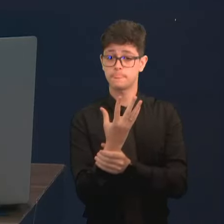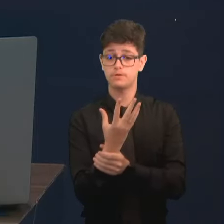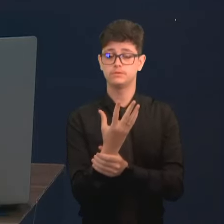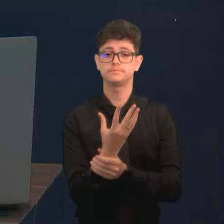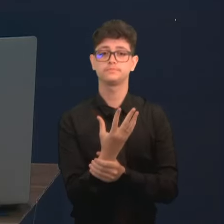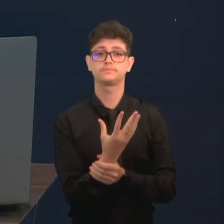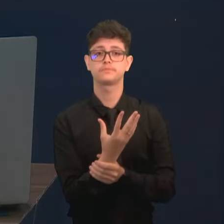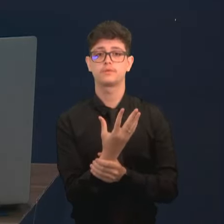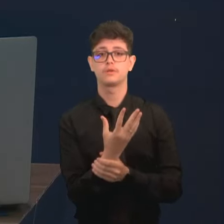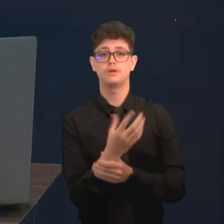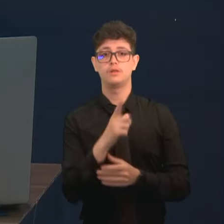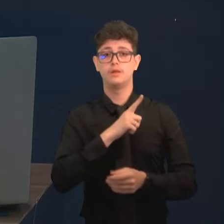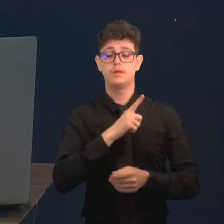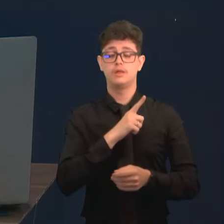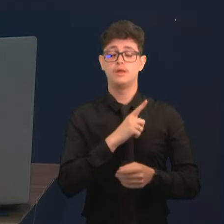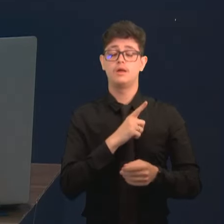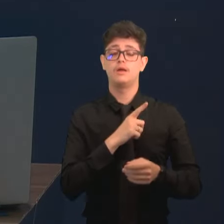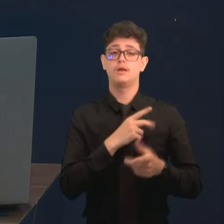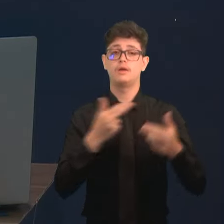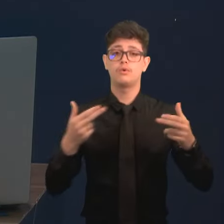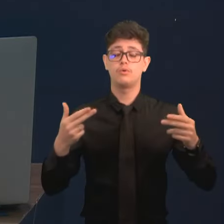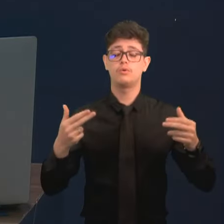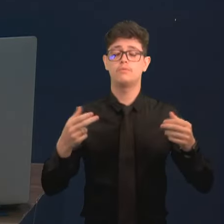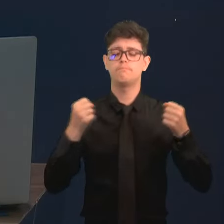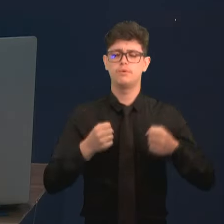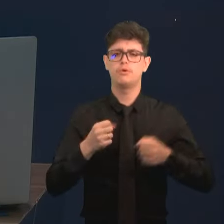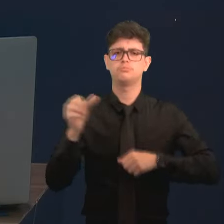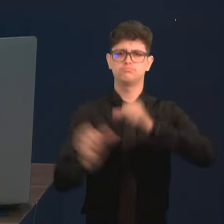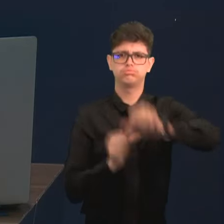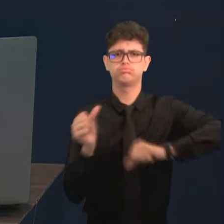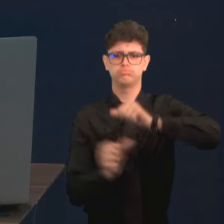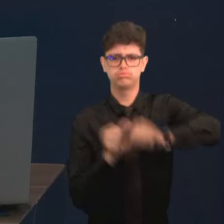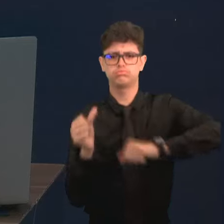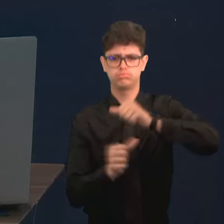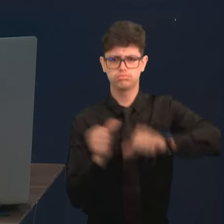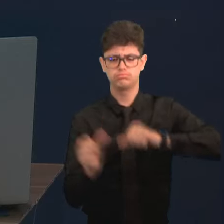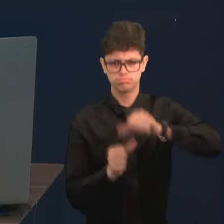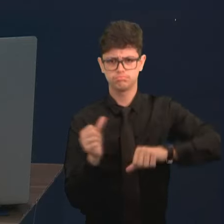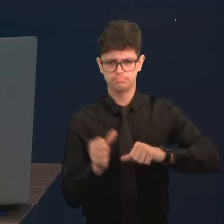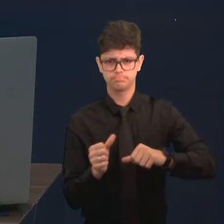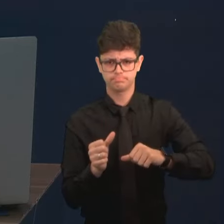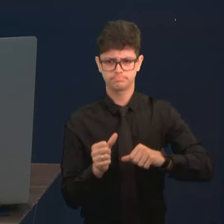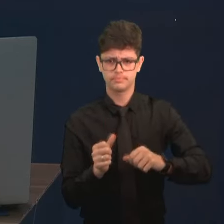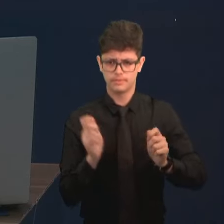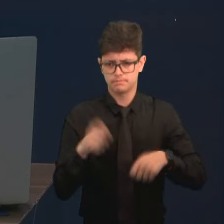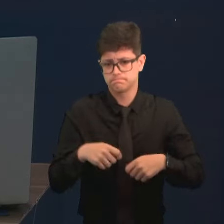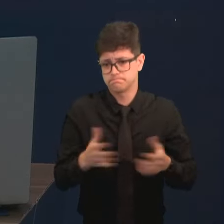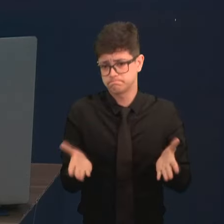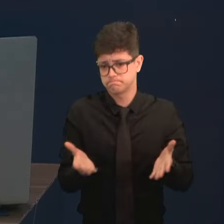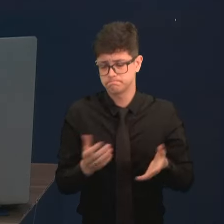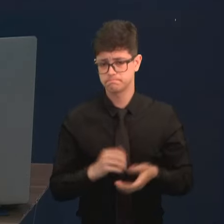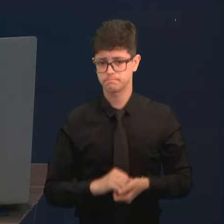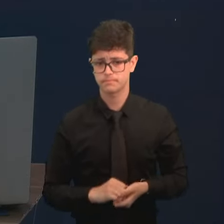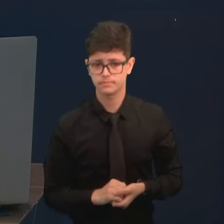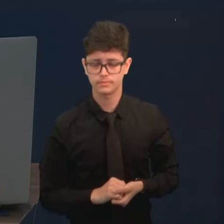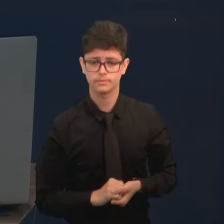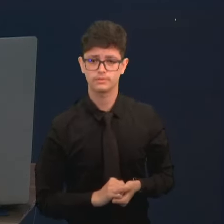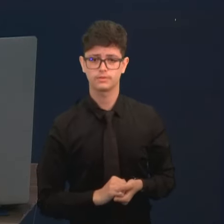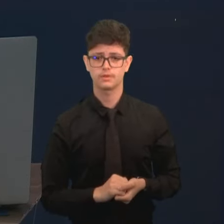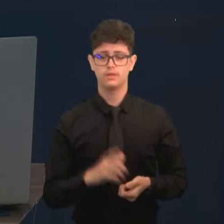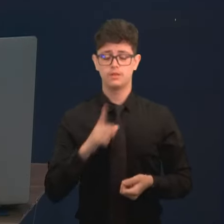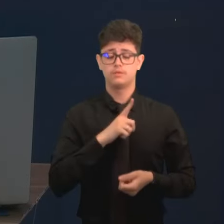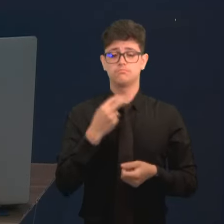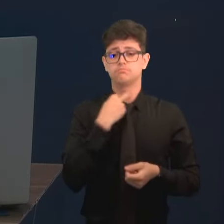hacen que las instituciones tengan que moverse buscando la regulamentación sin necesidad de